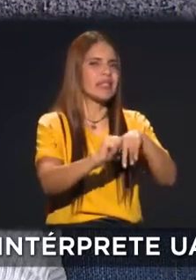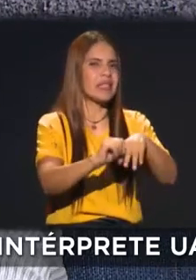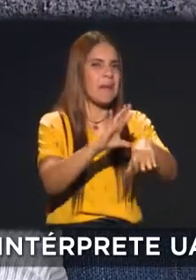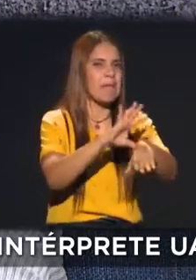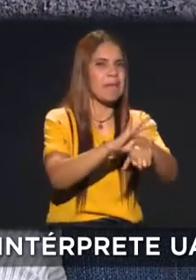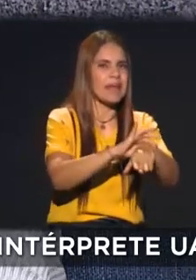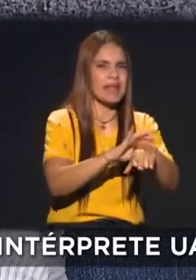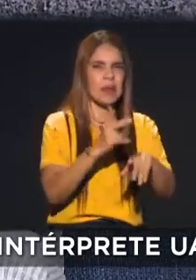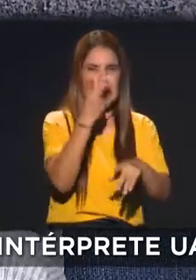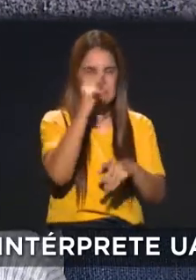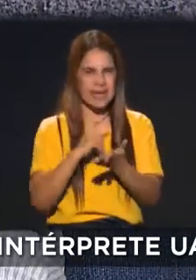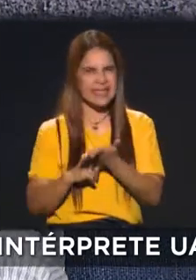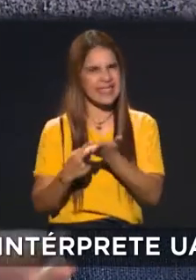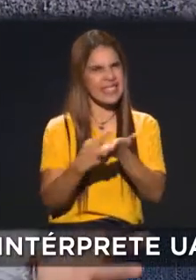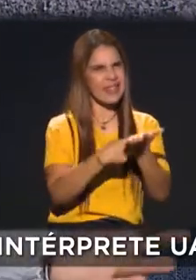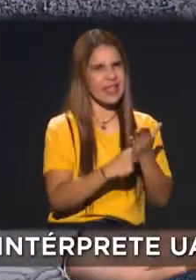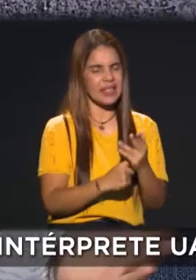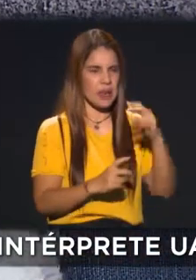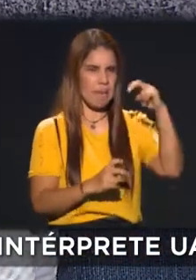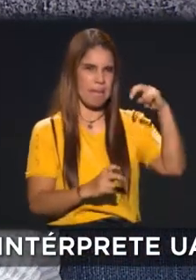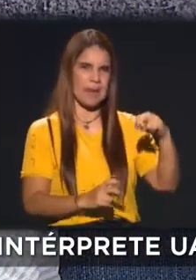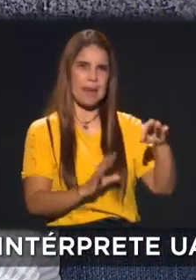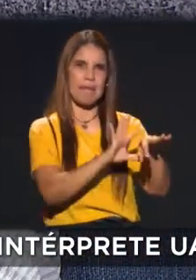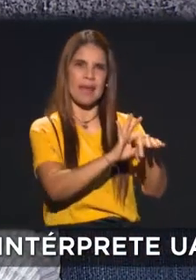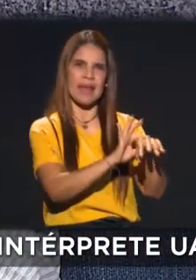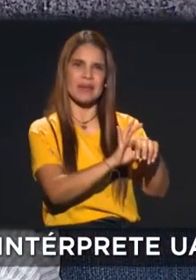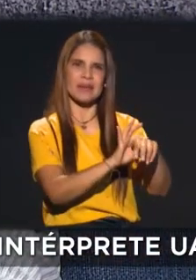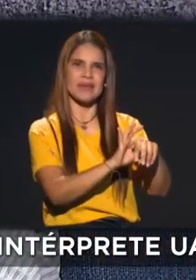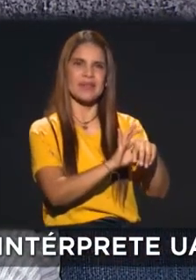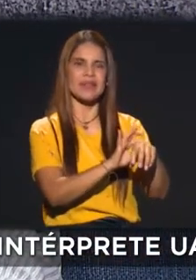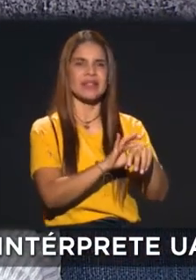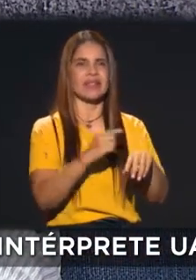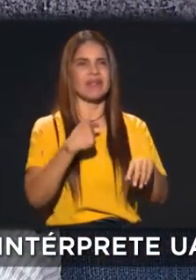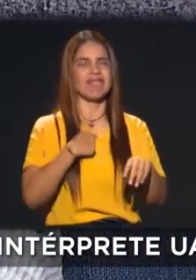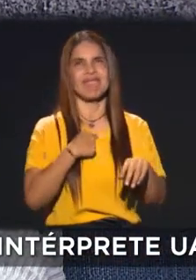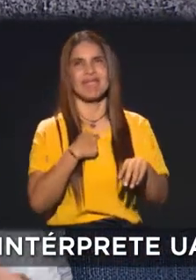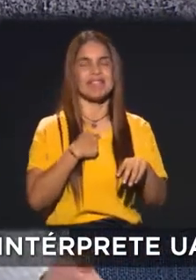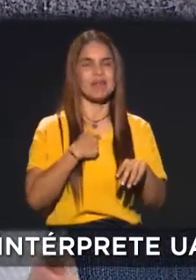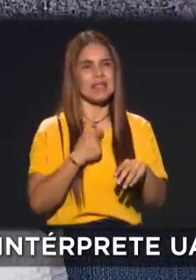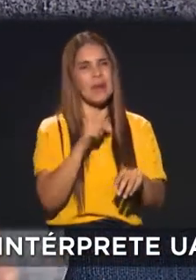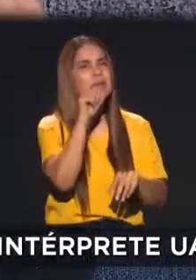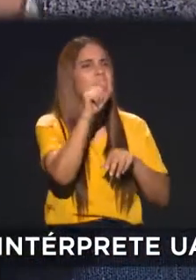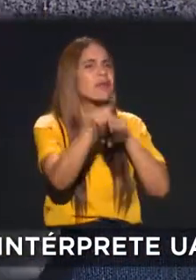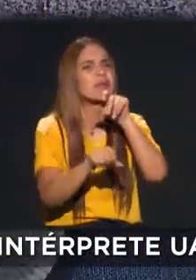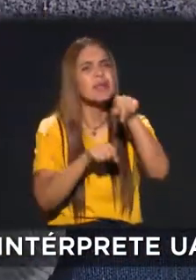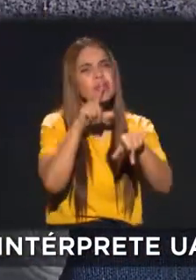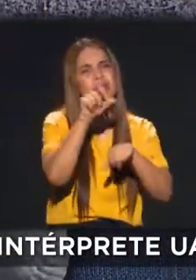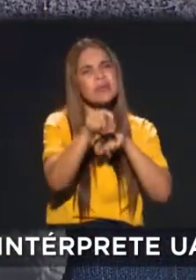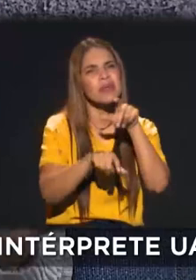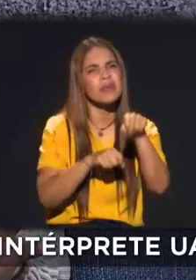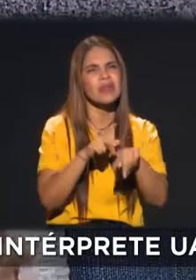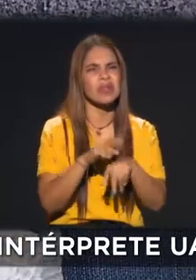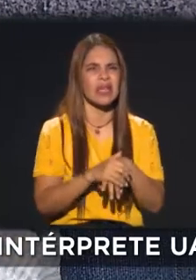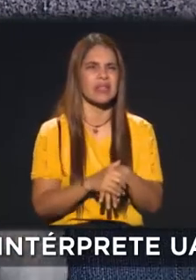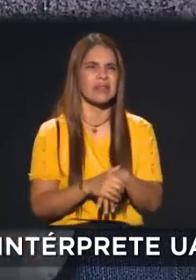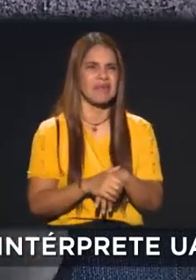en realidad eso es como un debate, una conversación con el médico o la médica. En ese momento uno empieza a hacerle preguntas y a contarle acerca